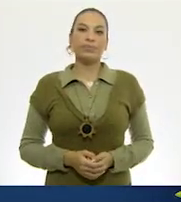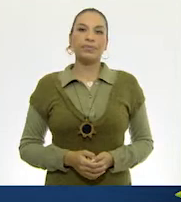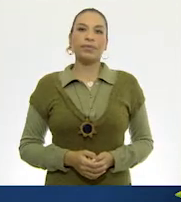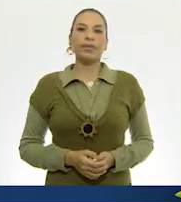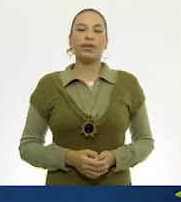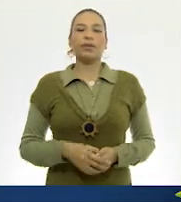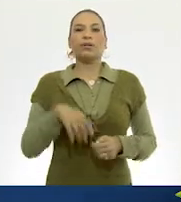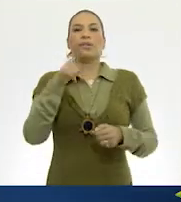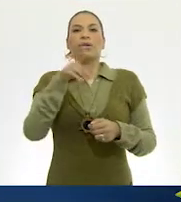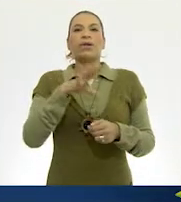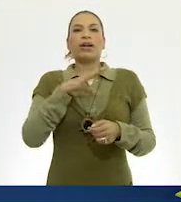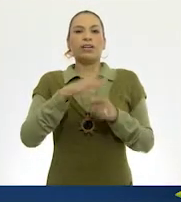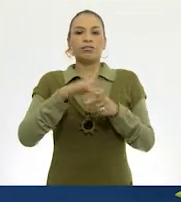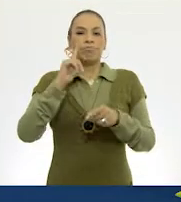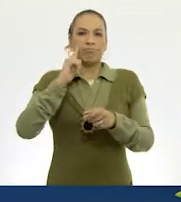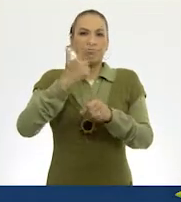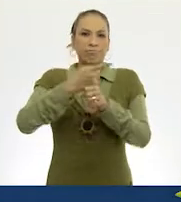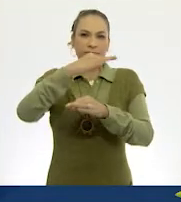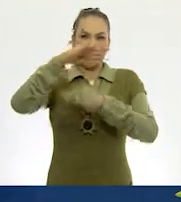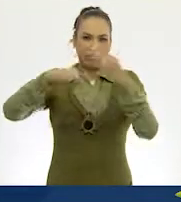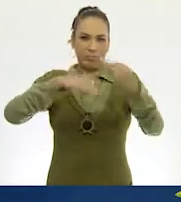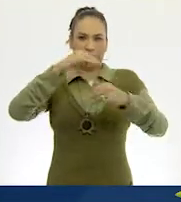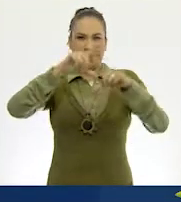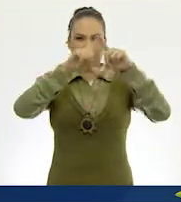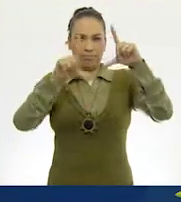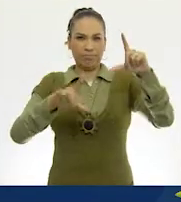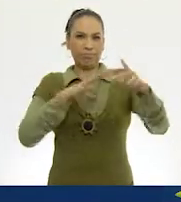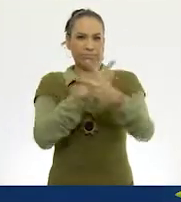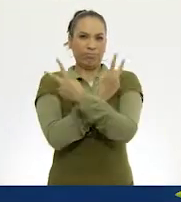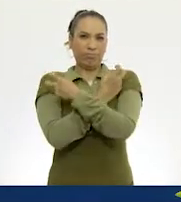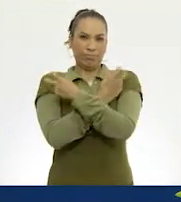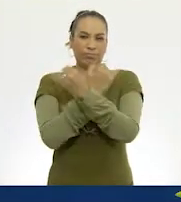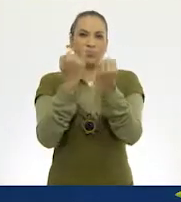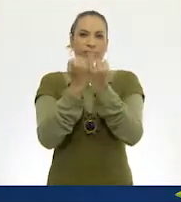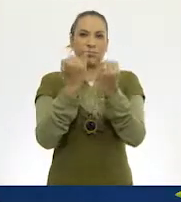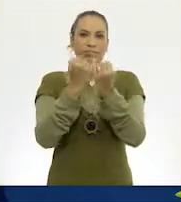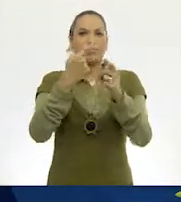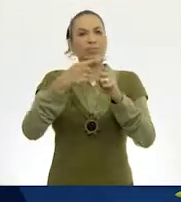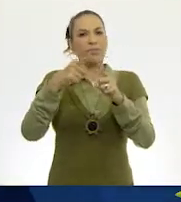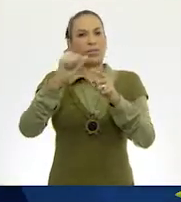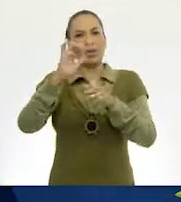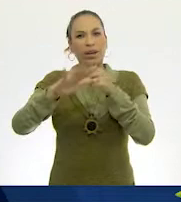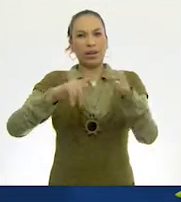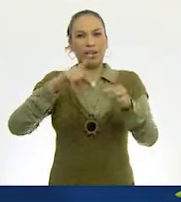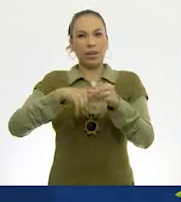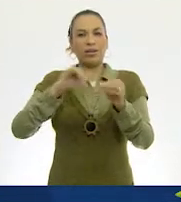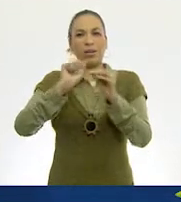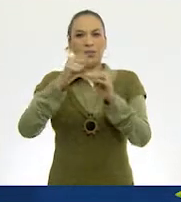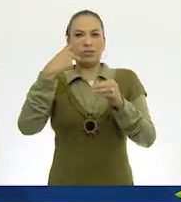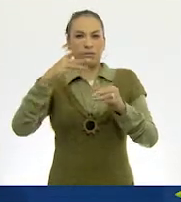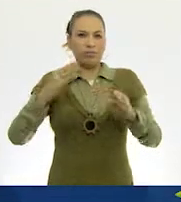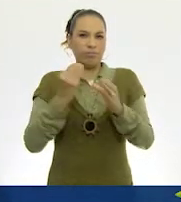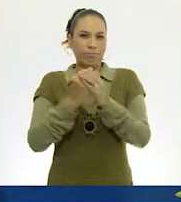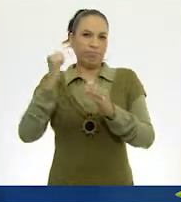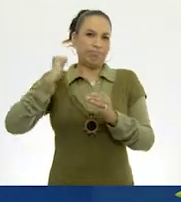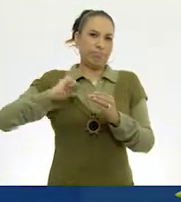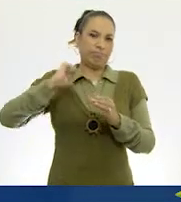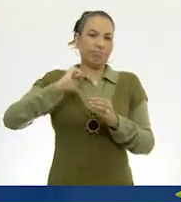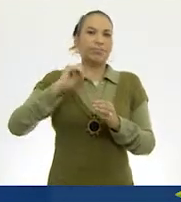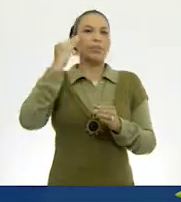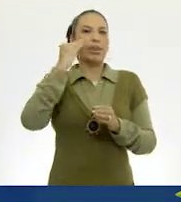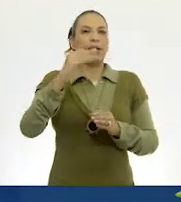Sus restos se han encontrado por todo el país, igual que los del Confoterio, otro paquidermo del Pleistoceno.